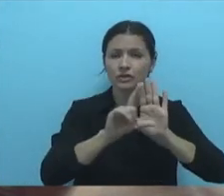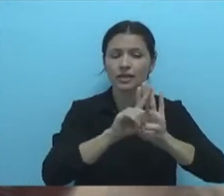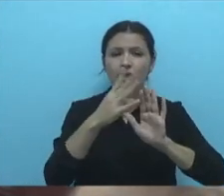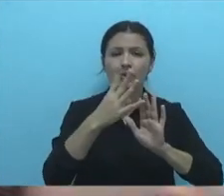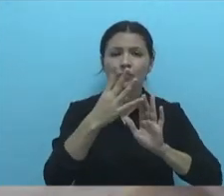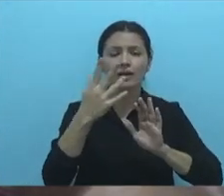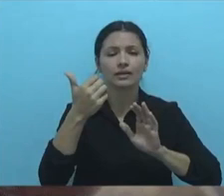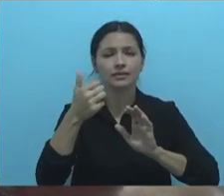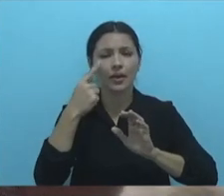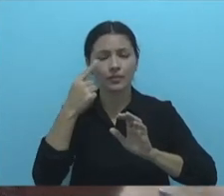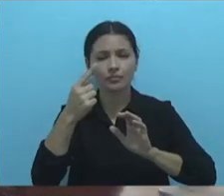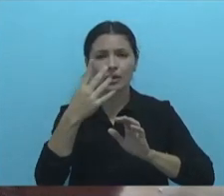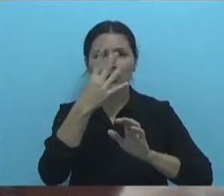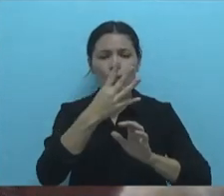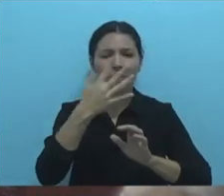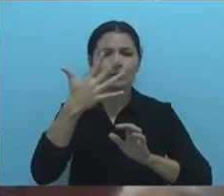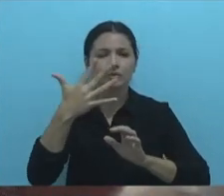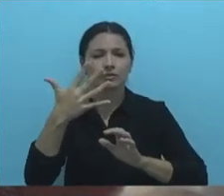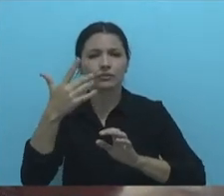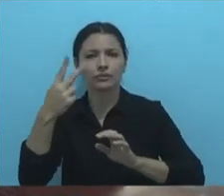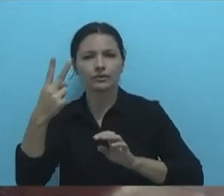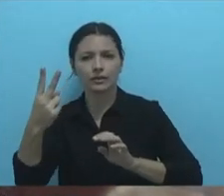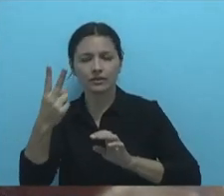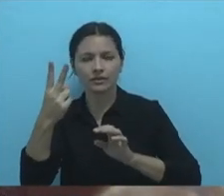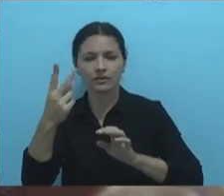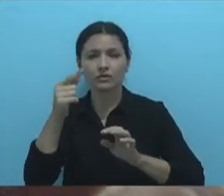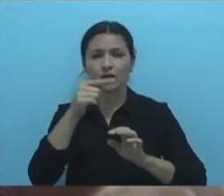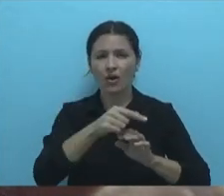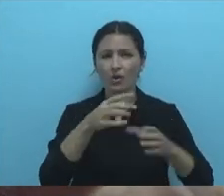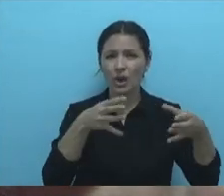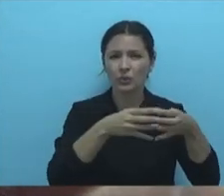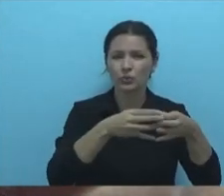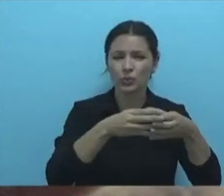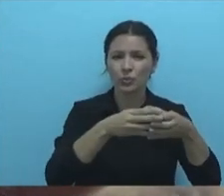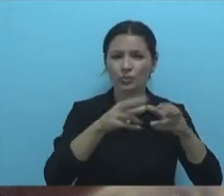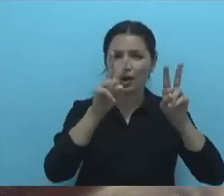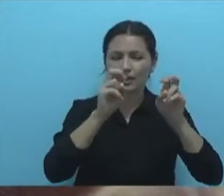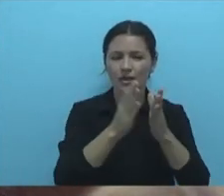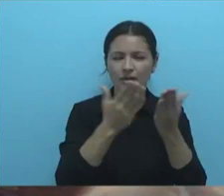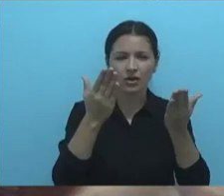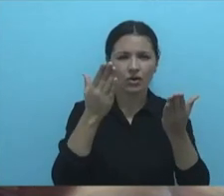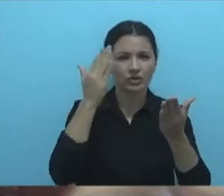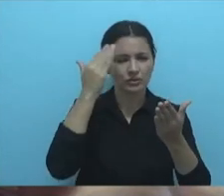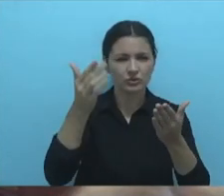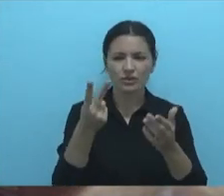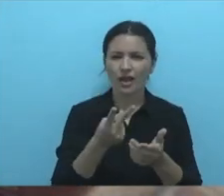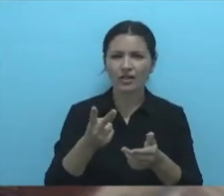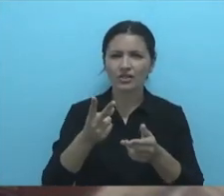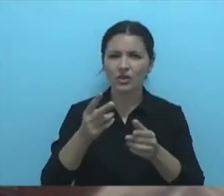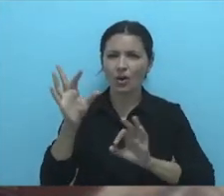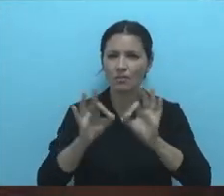ley 46452 que está en la comisión de asuntos constitucionales Gracias